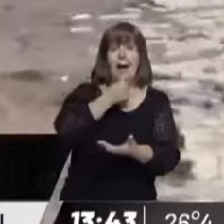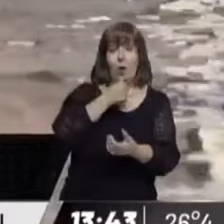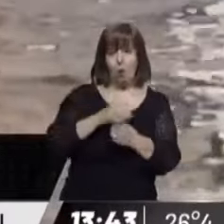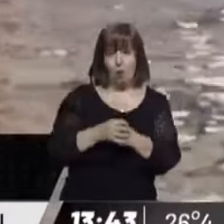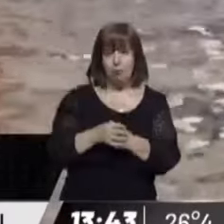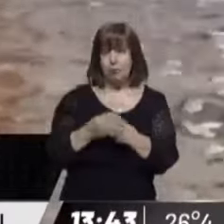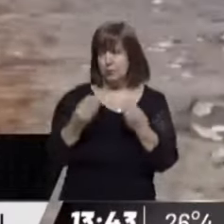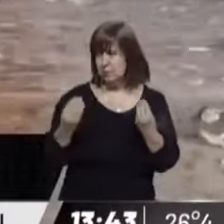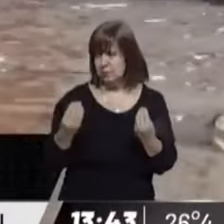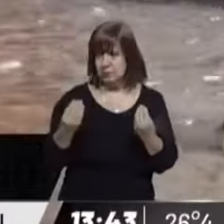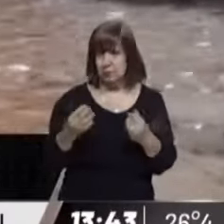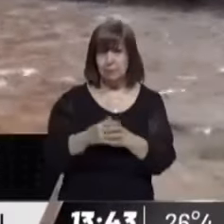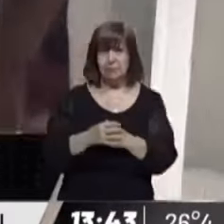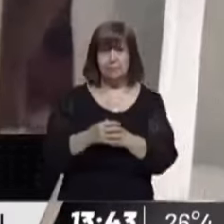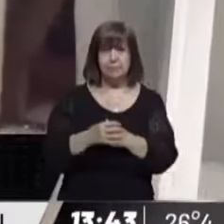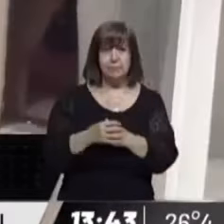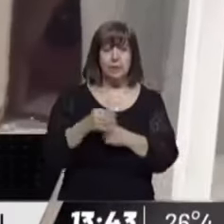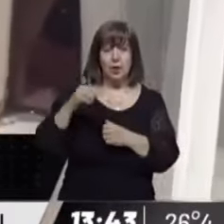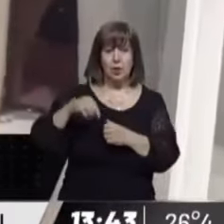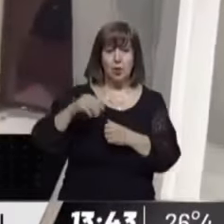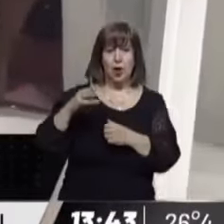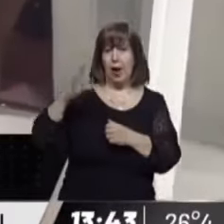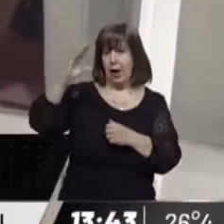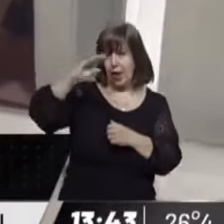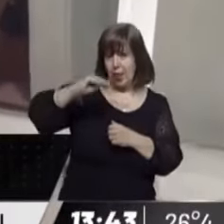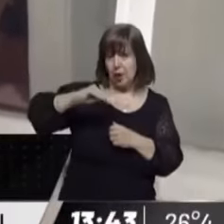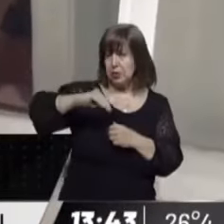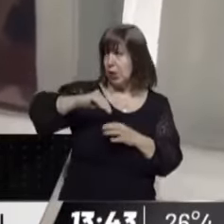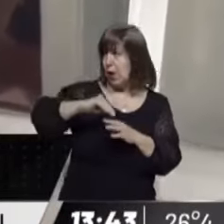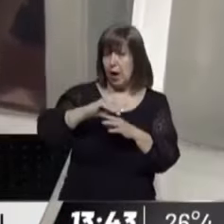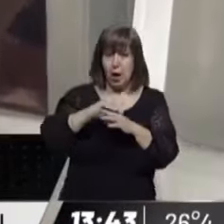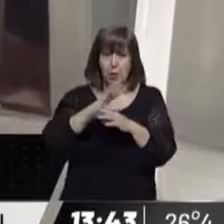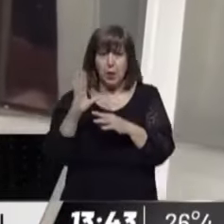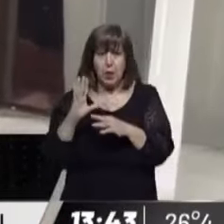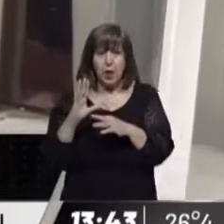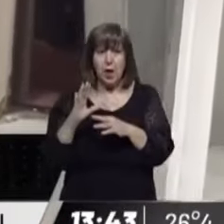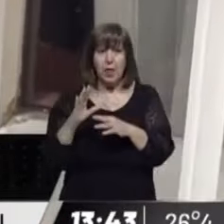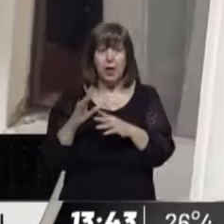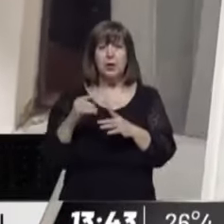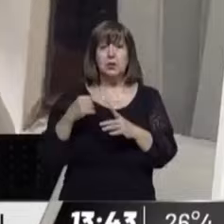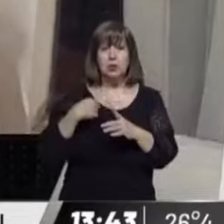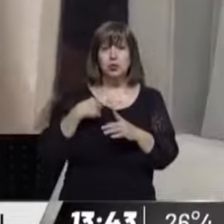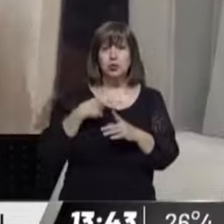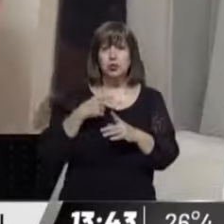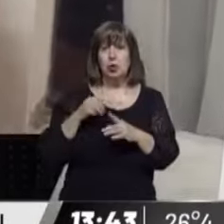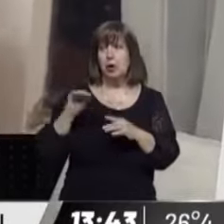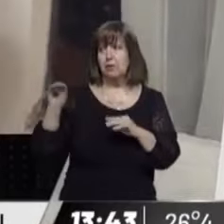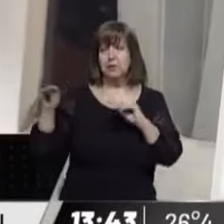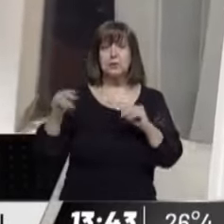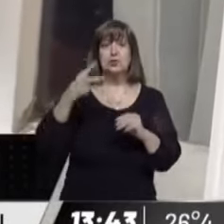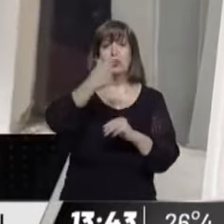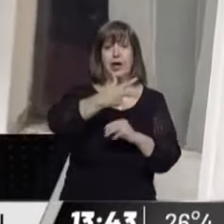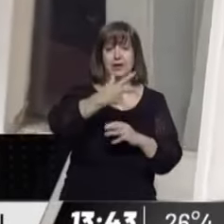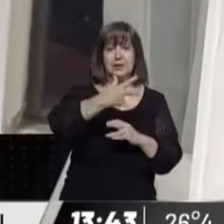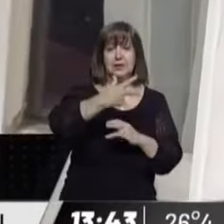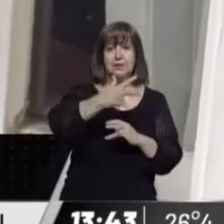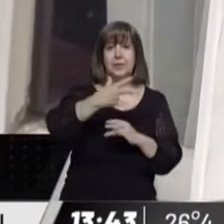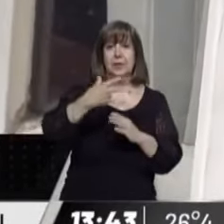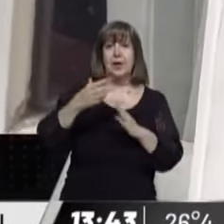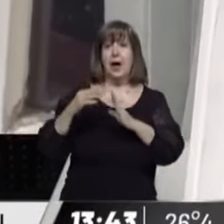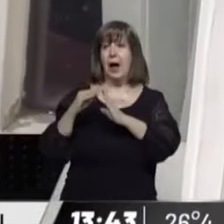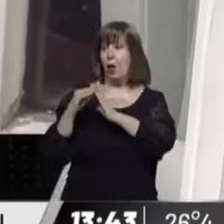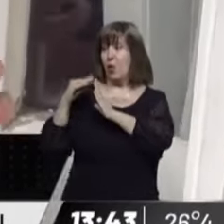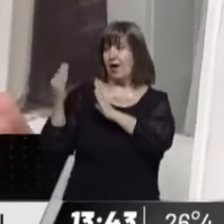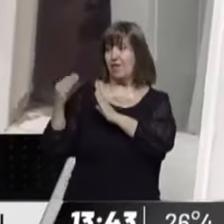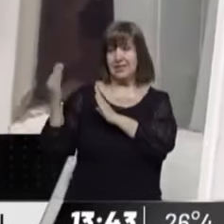cuadra, es decir, esta noche o madrugada, no sabemos qué hora ha sido, por lo menos tengo conocimiento de 3. Una vecina